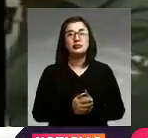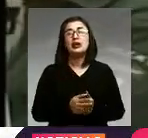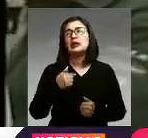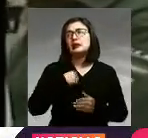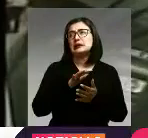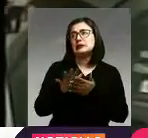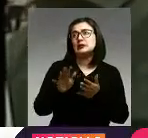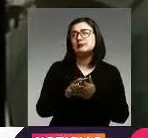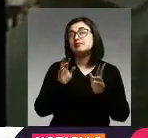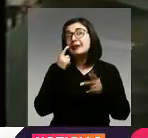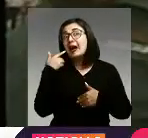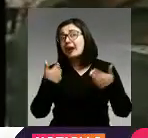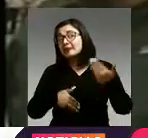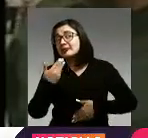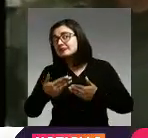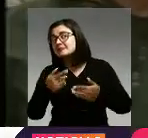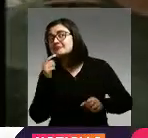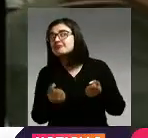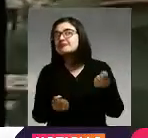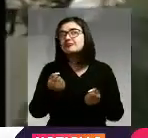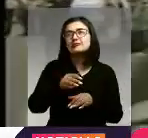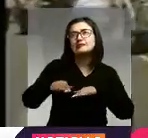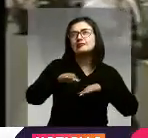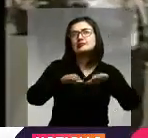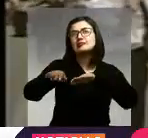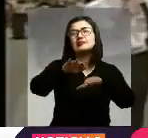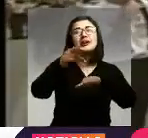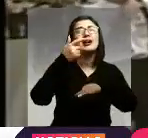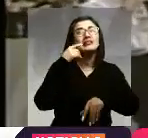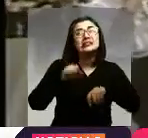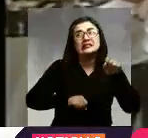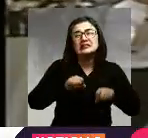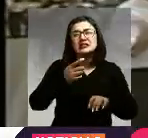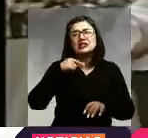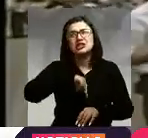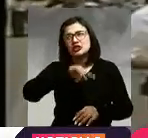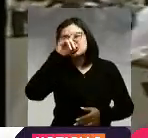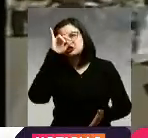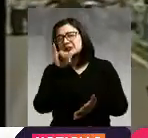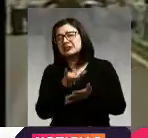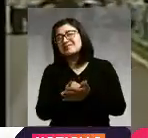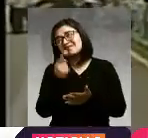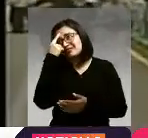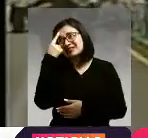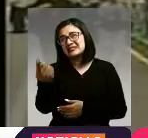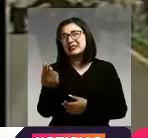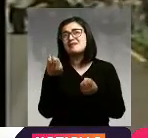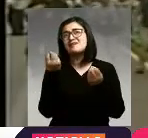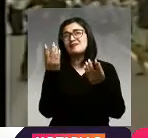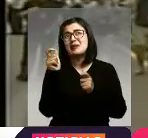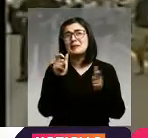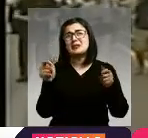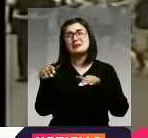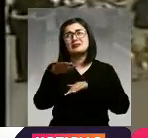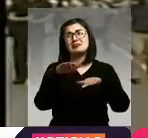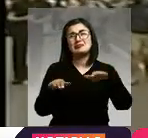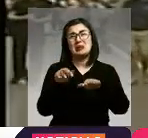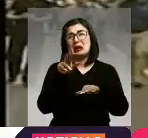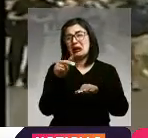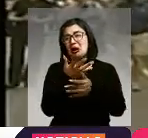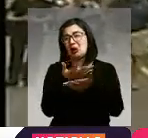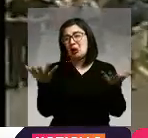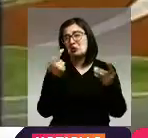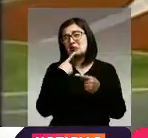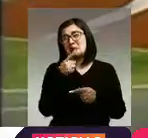a ver qué va pasando durante la carrera, pero yo creo que, o sea, que tanta gente se va a dar en esta carrera y tantas cosas raras pasan que puede dar un